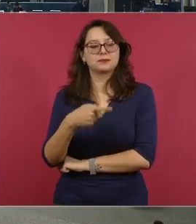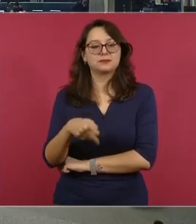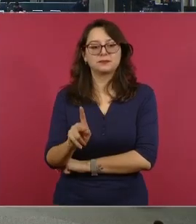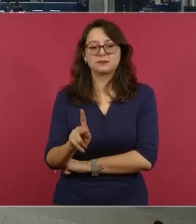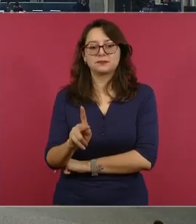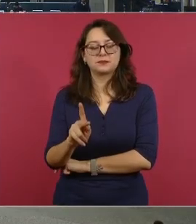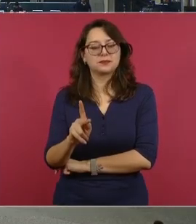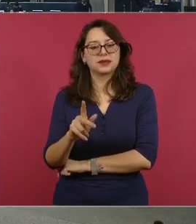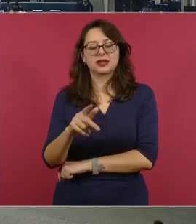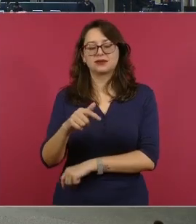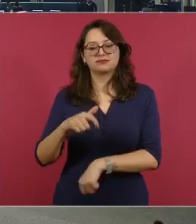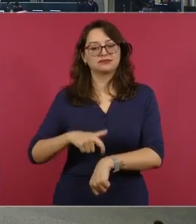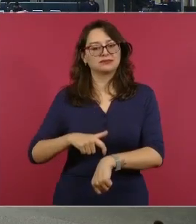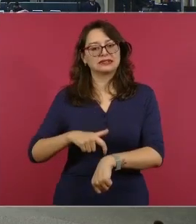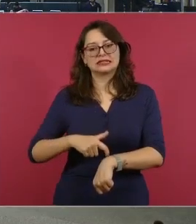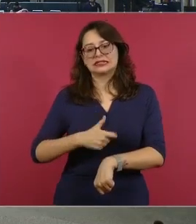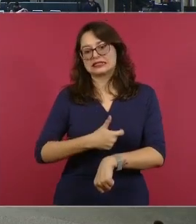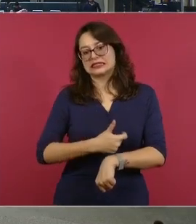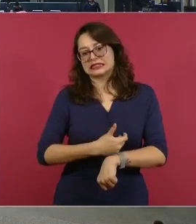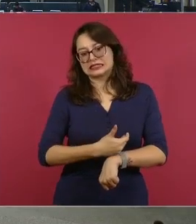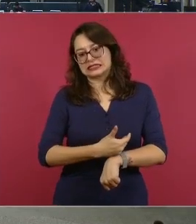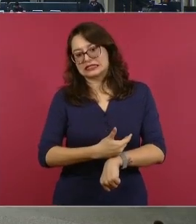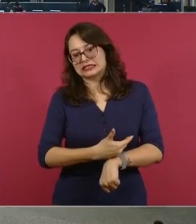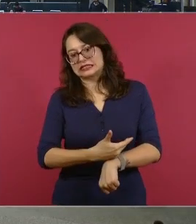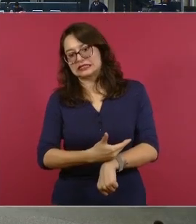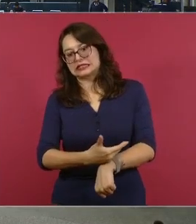no debemos